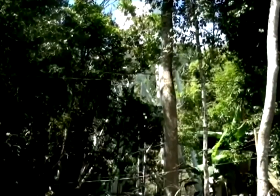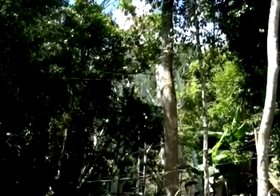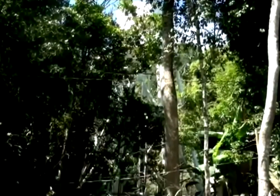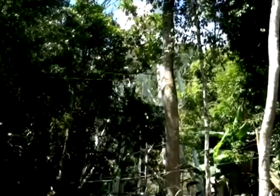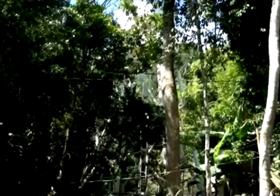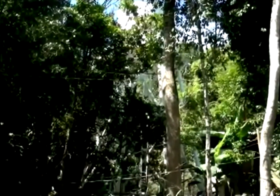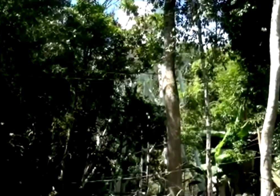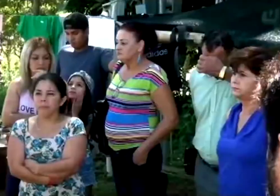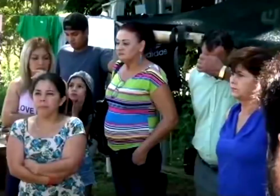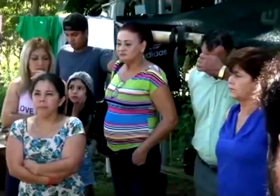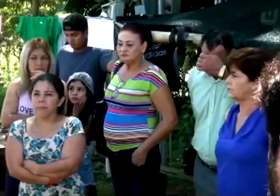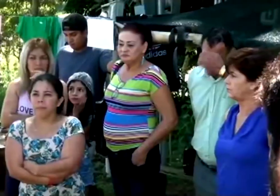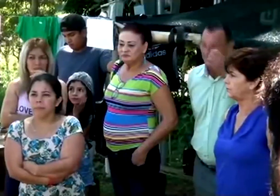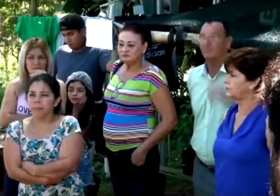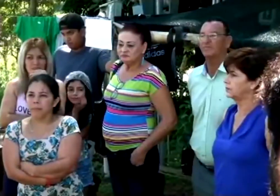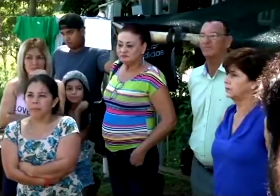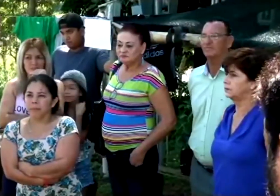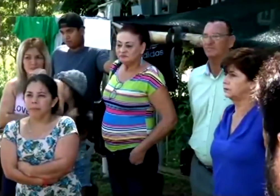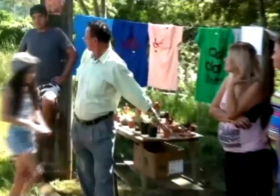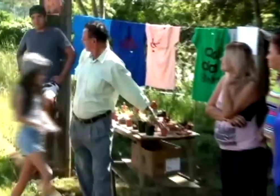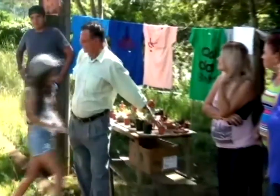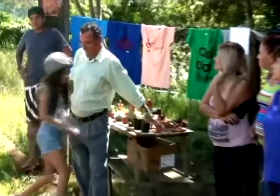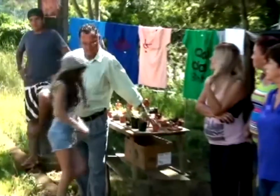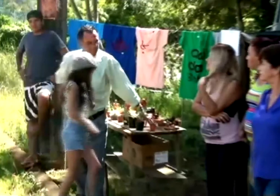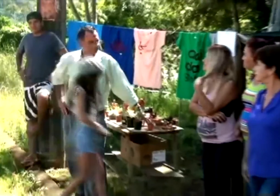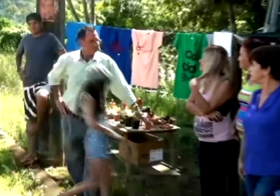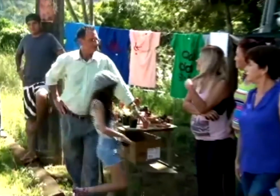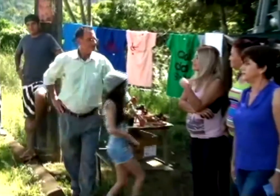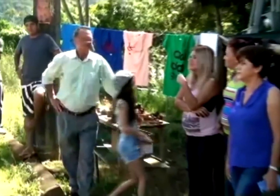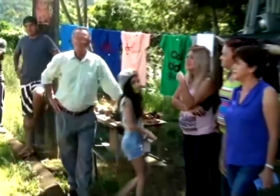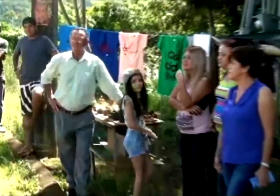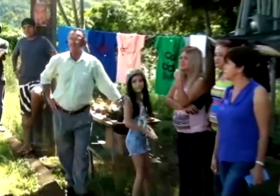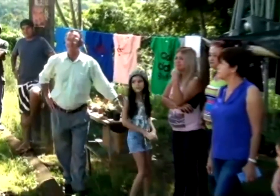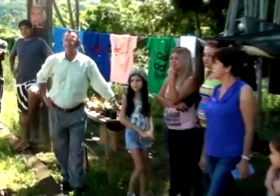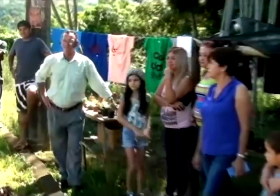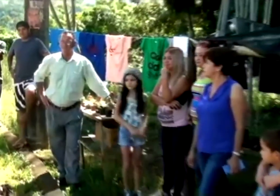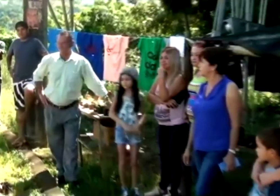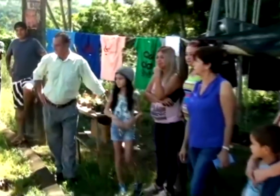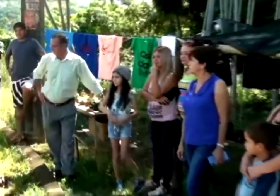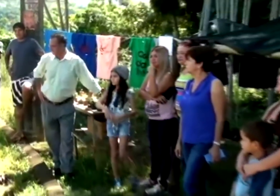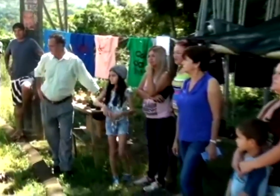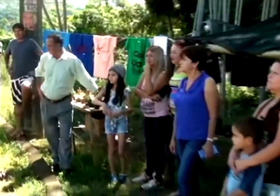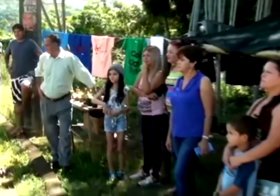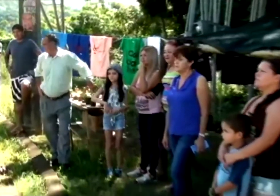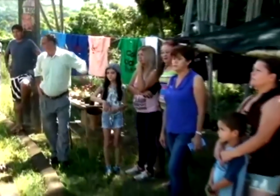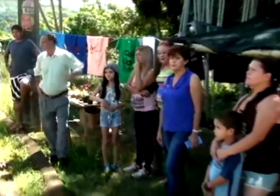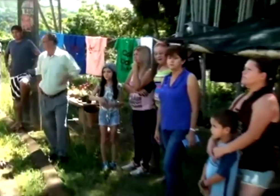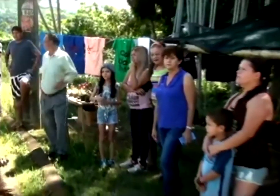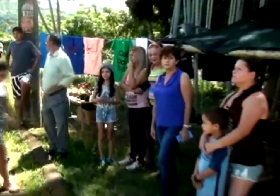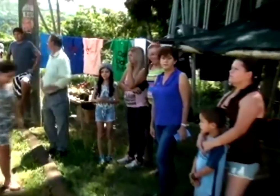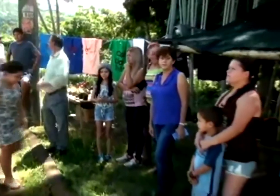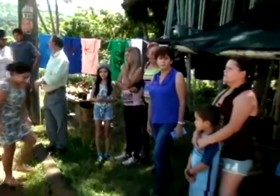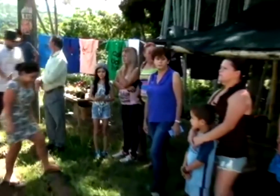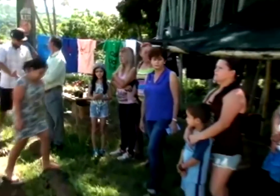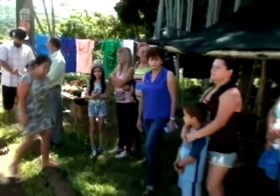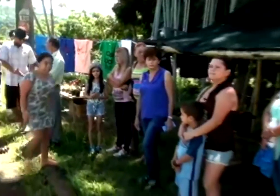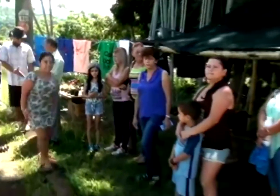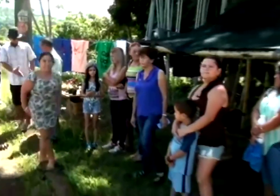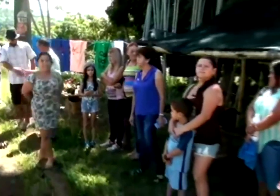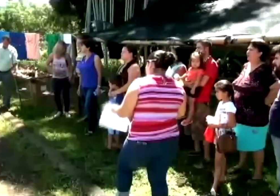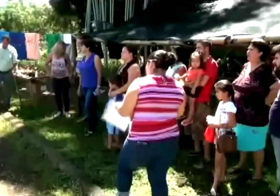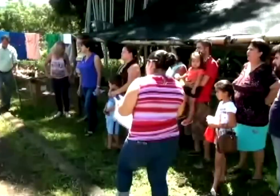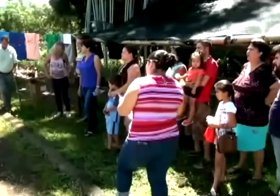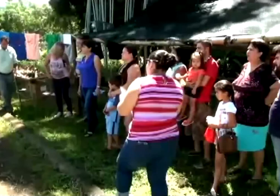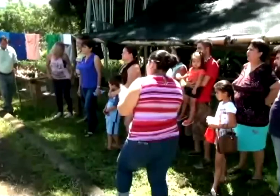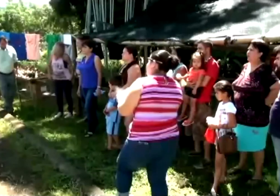proyecto el objetivo de adjudicar la ya citada segregación es lo plasma la municipalidad mediante el acuerdo tomado en sesión del 2 de febrero